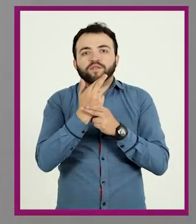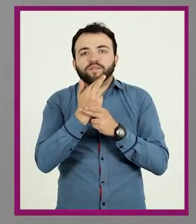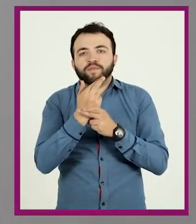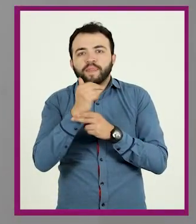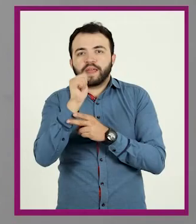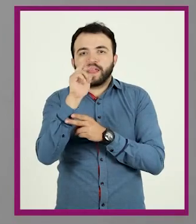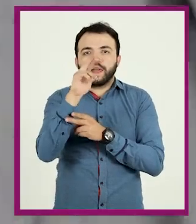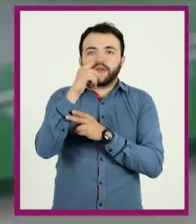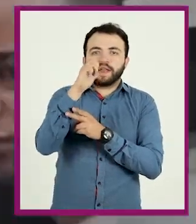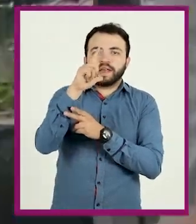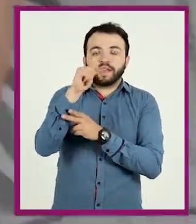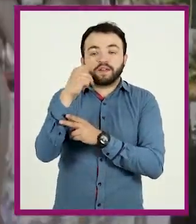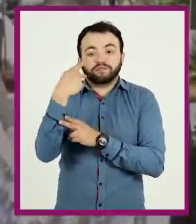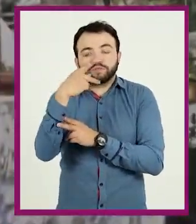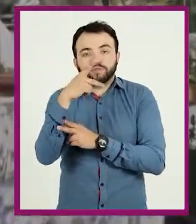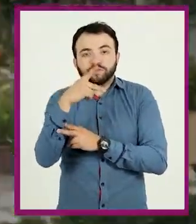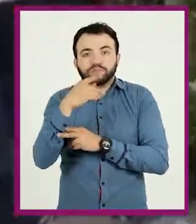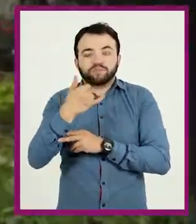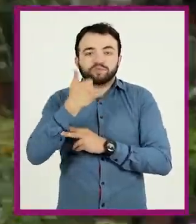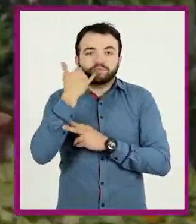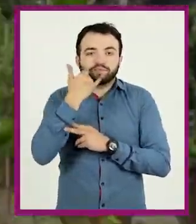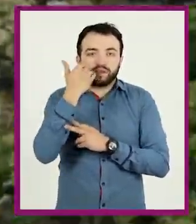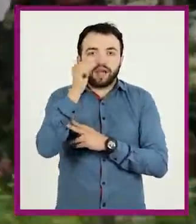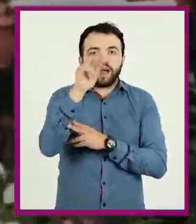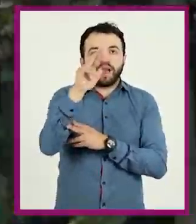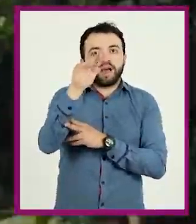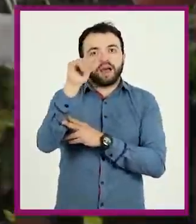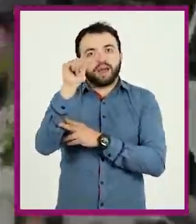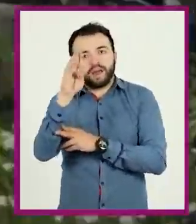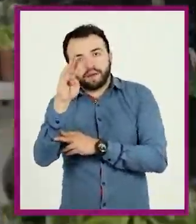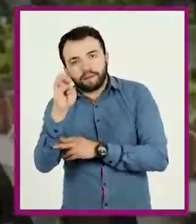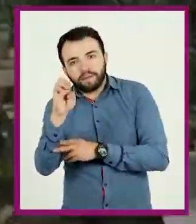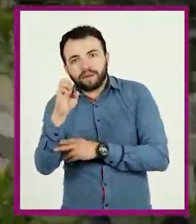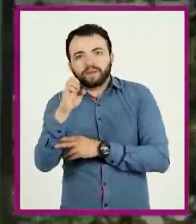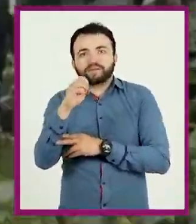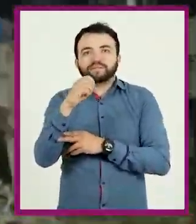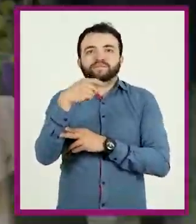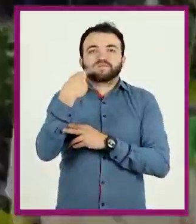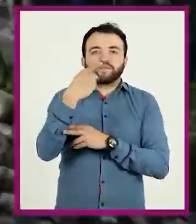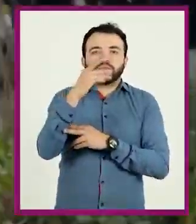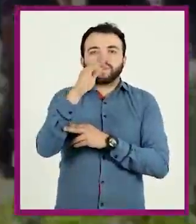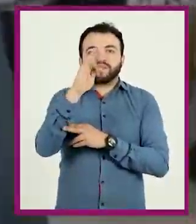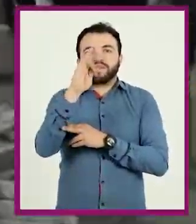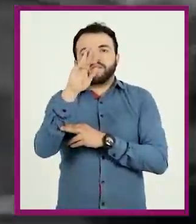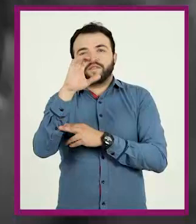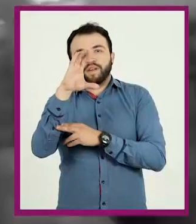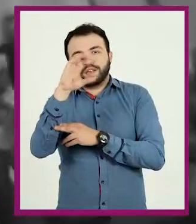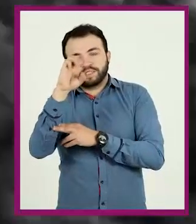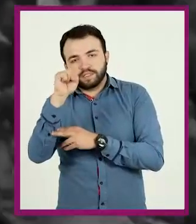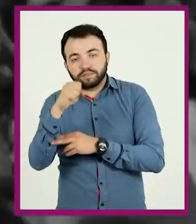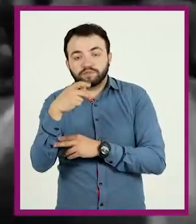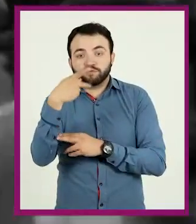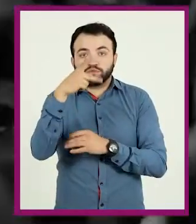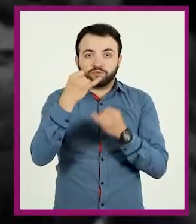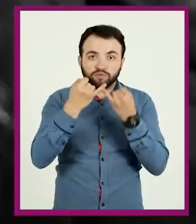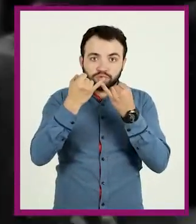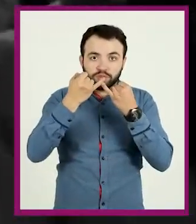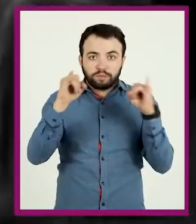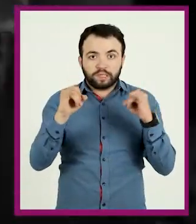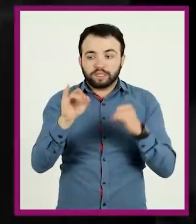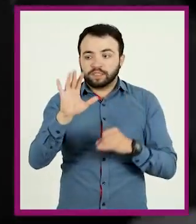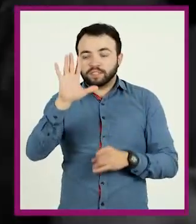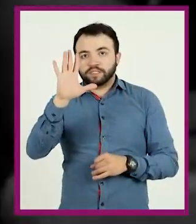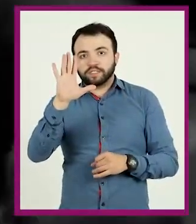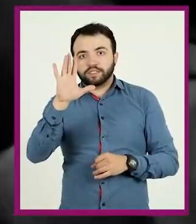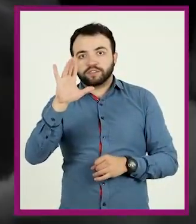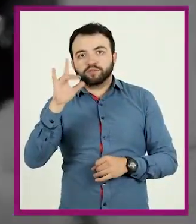Sus lenguas principales son el árabe, el bereber o tamasig y el francés. Obtuvo su independencia